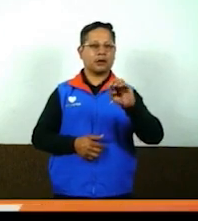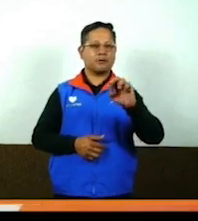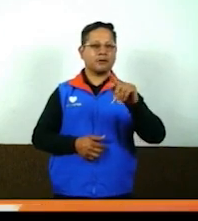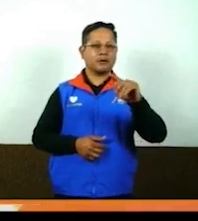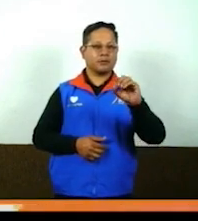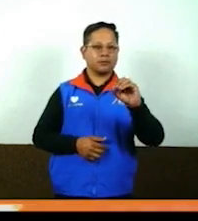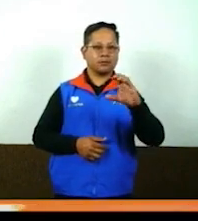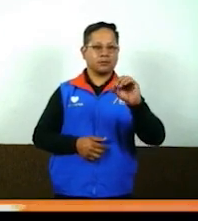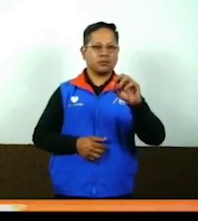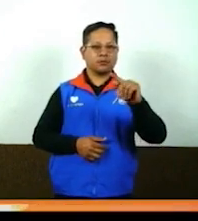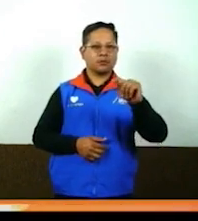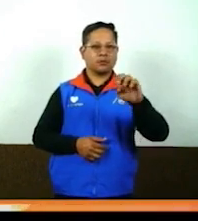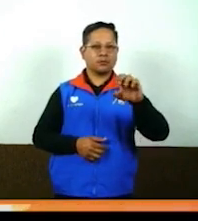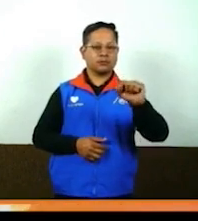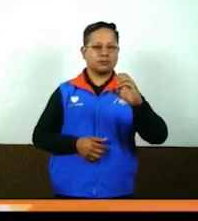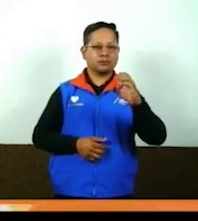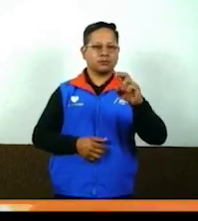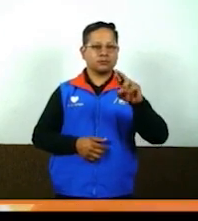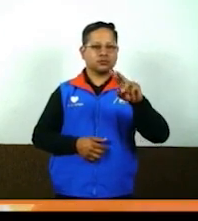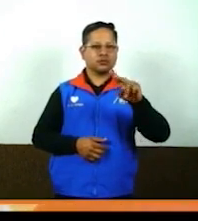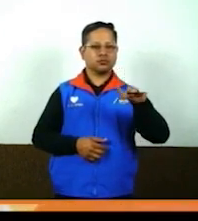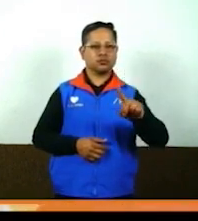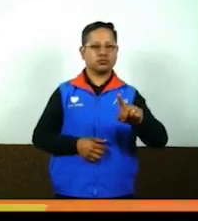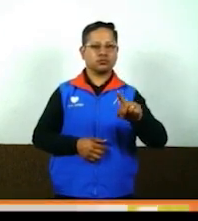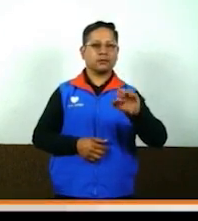Alberto Cortés Cruz.